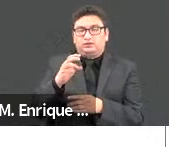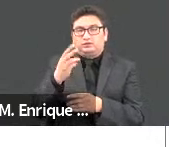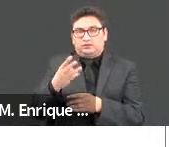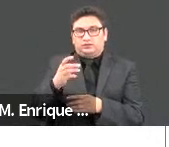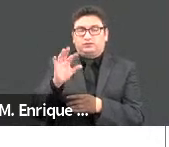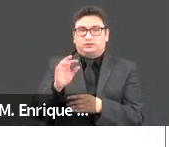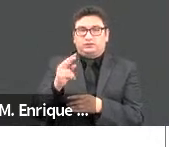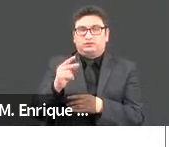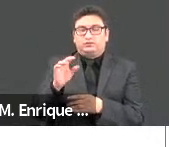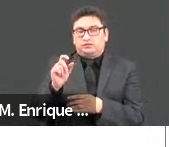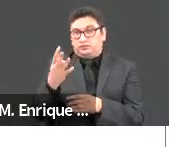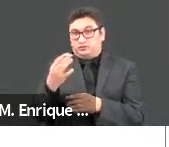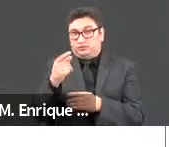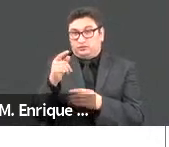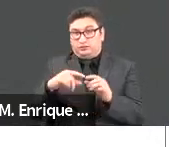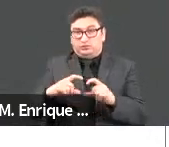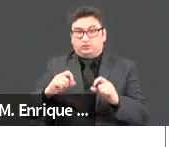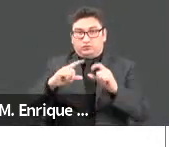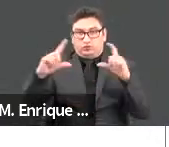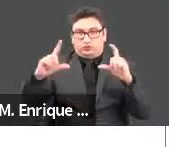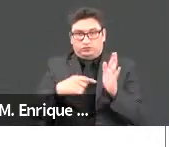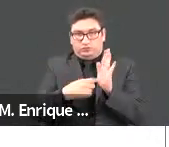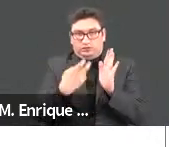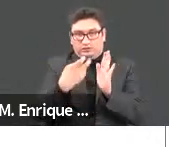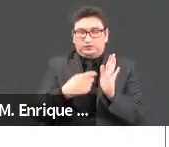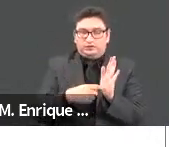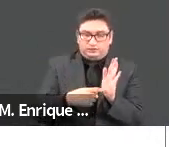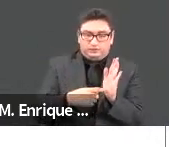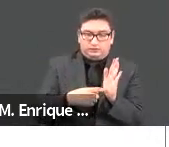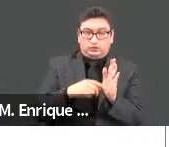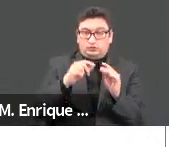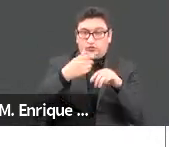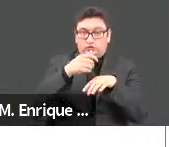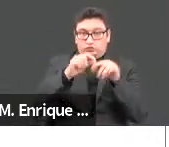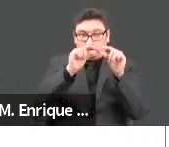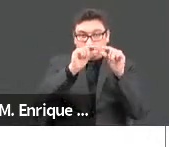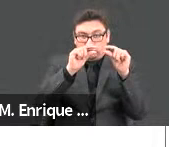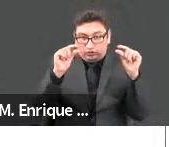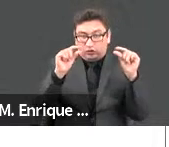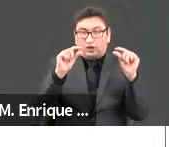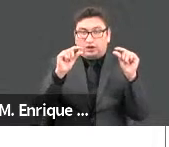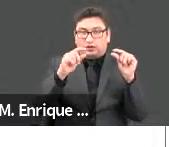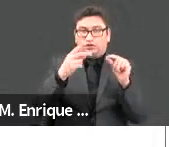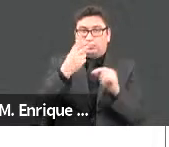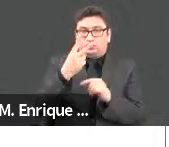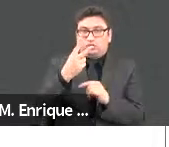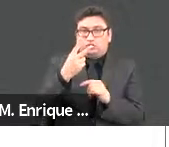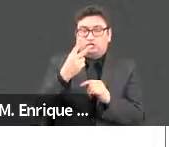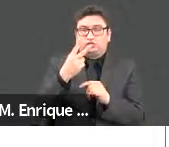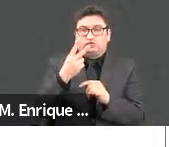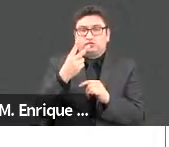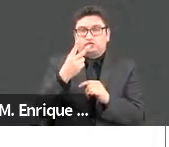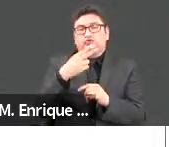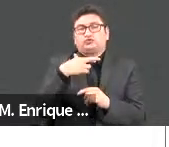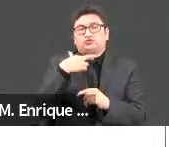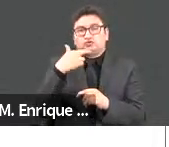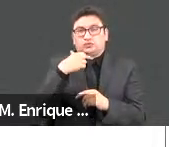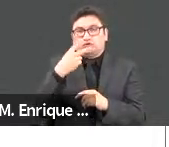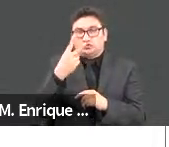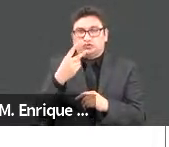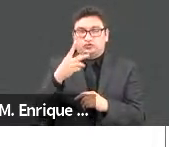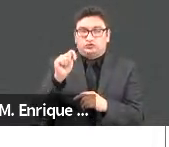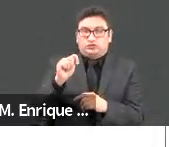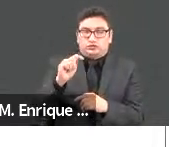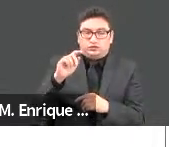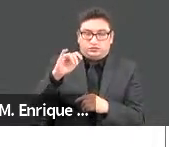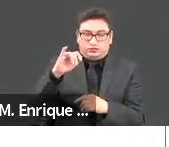cual se mostró en la sesión. Es una búsqueda. En el número de identificación decía 2 romano 2T